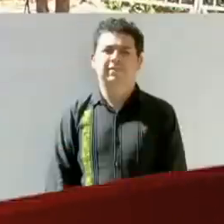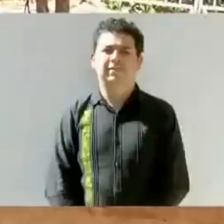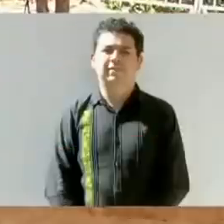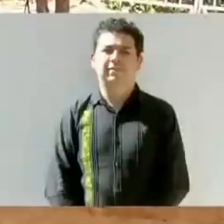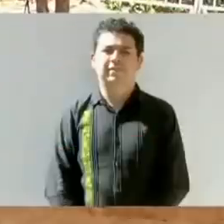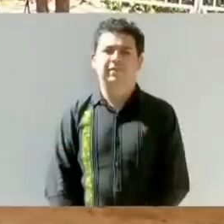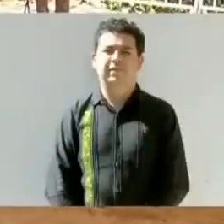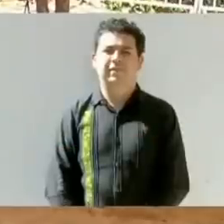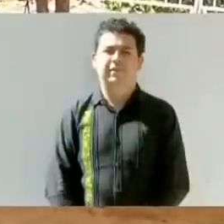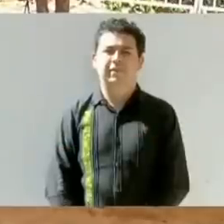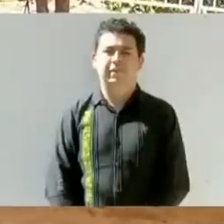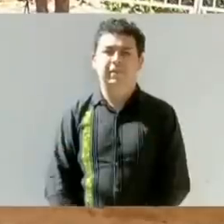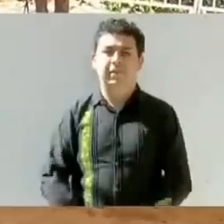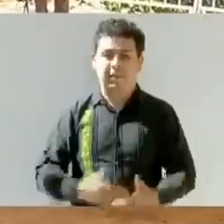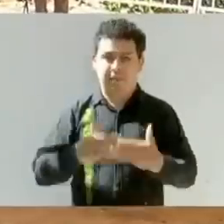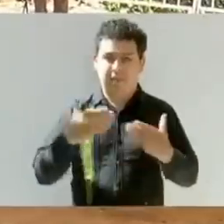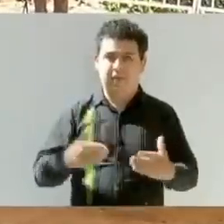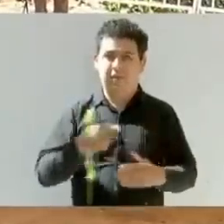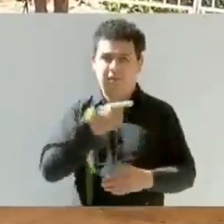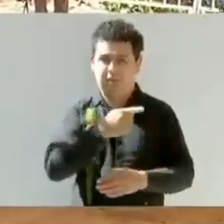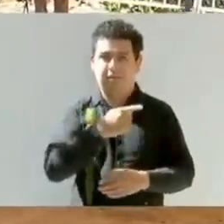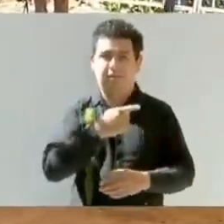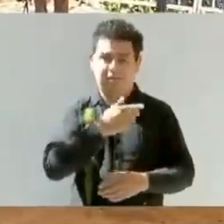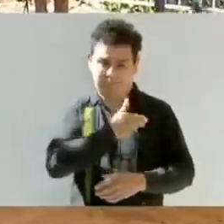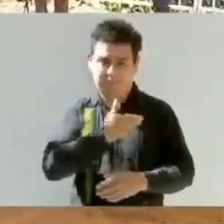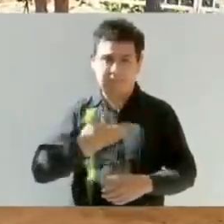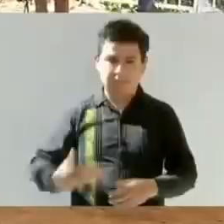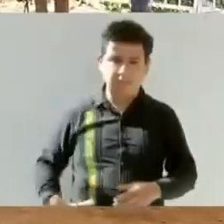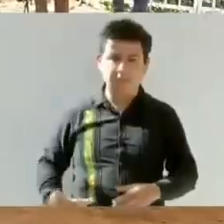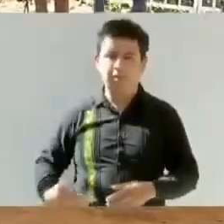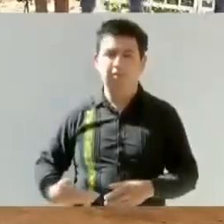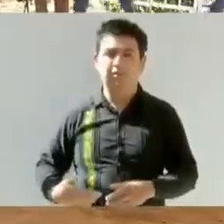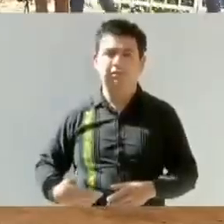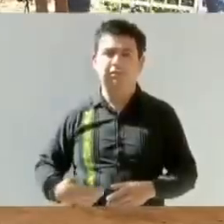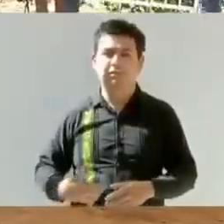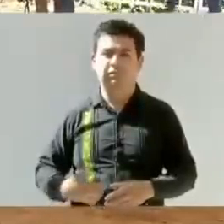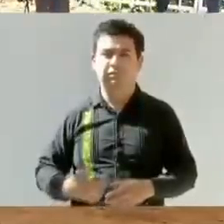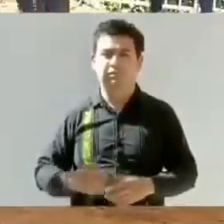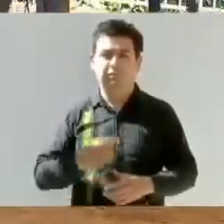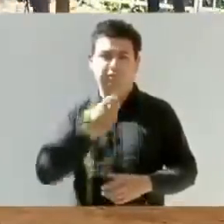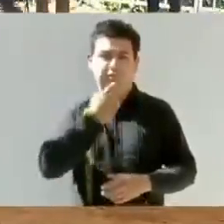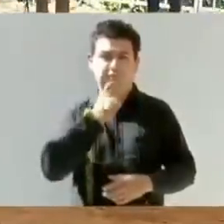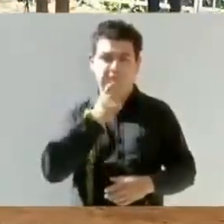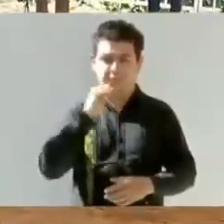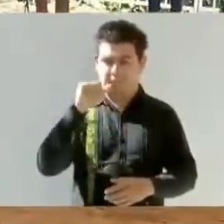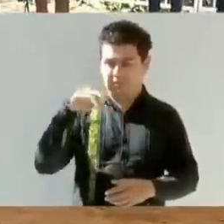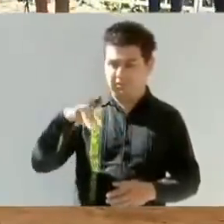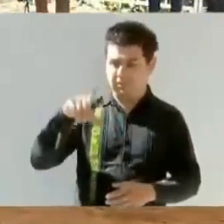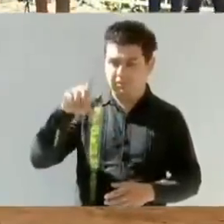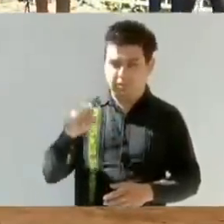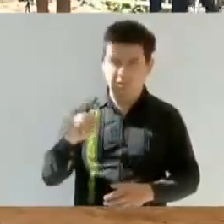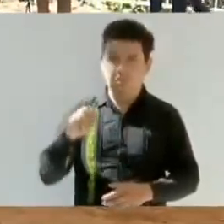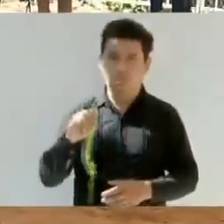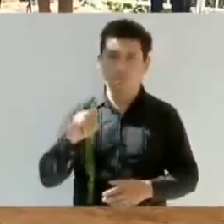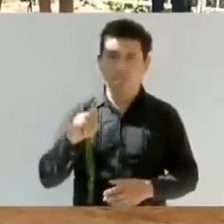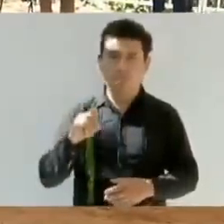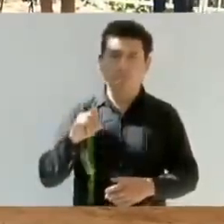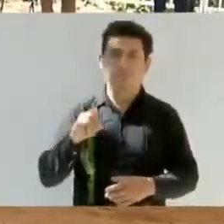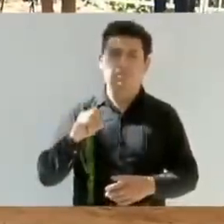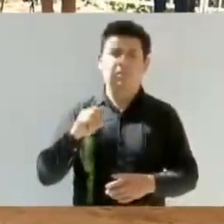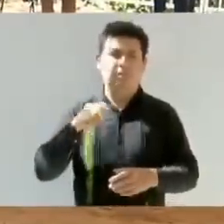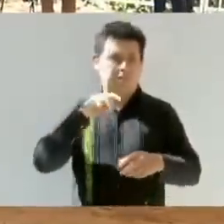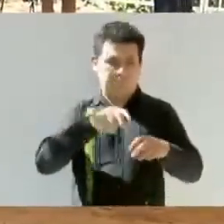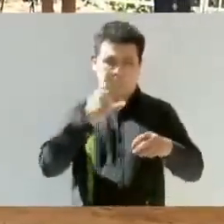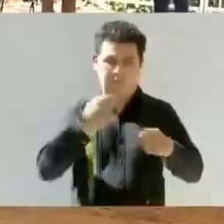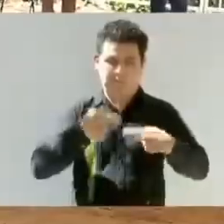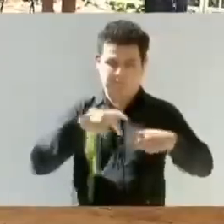En estos momentos, el presidente constitucional de los Estados Unidos Mexicanos, licenciado Andrés Manuel López Obrador, e integrantes del presidium